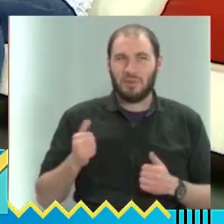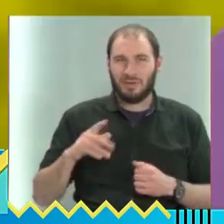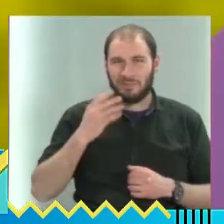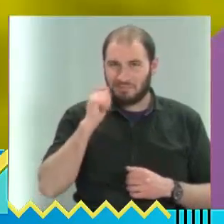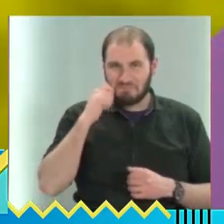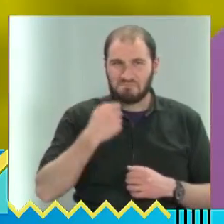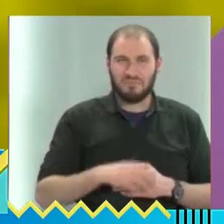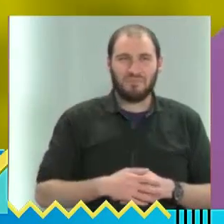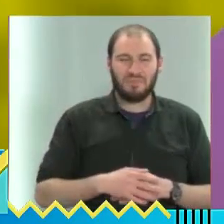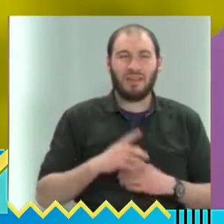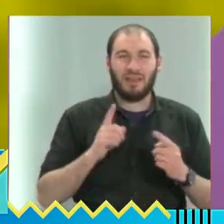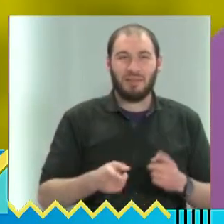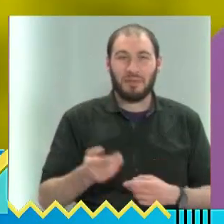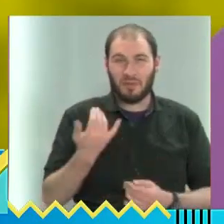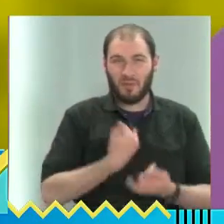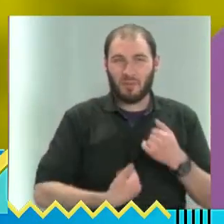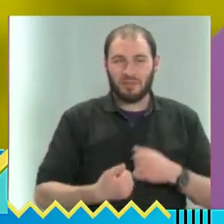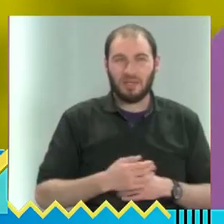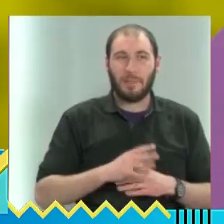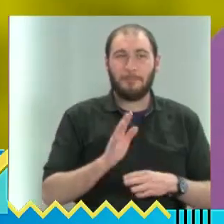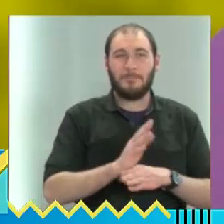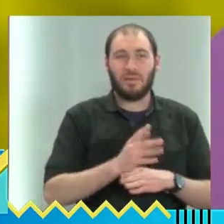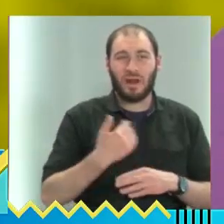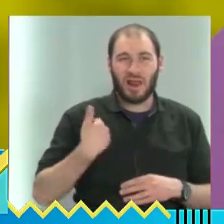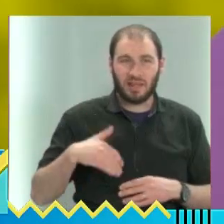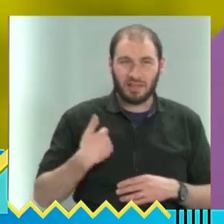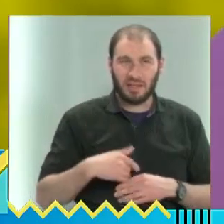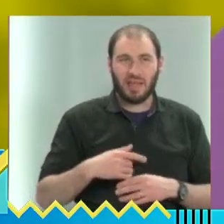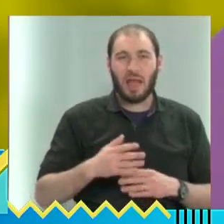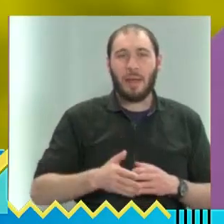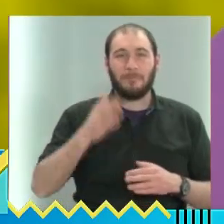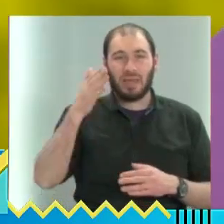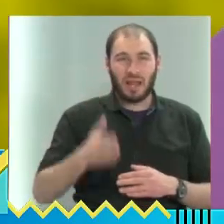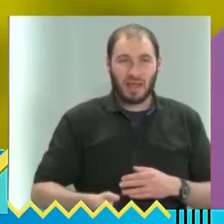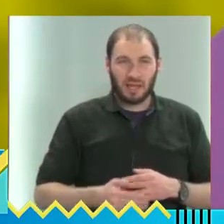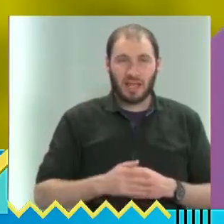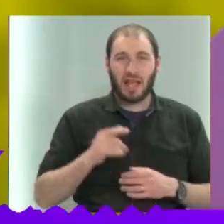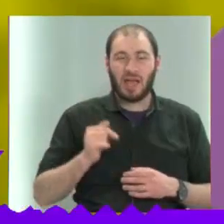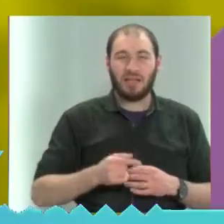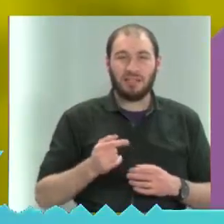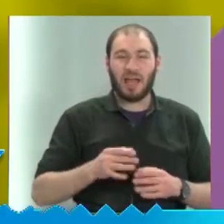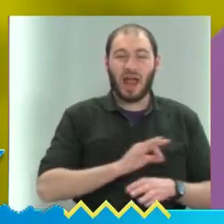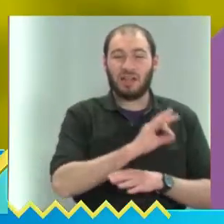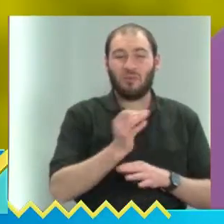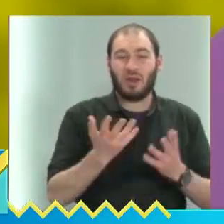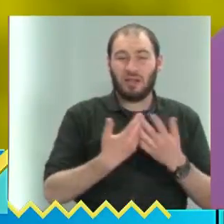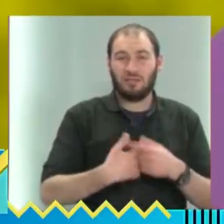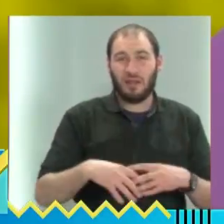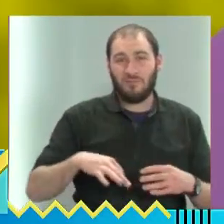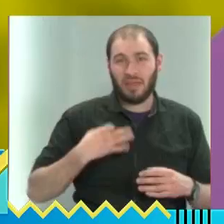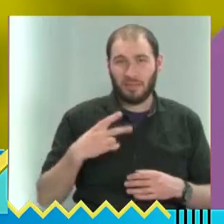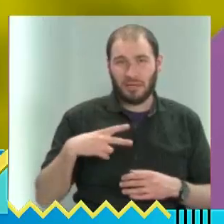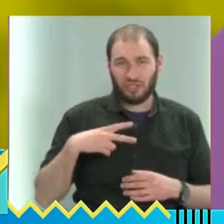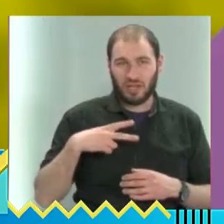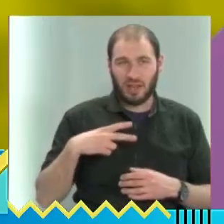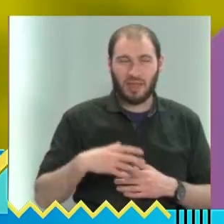simpática. Está bueno también eso que nos decía ella a través de una película argentina como es Medianeras, ¿no? Esto de la arquitectura y la relación con la vida personal